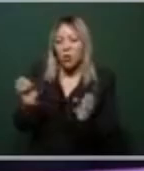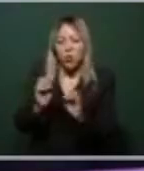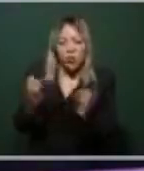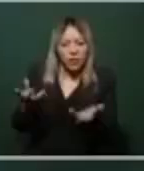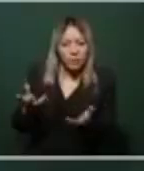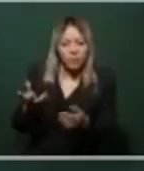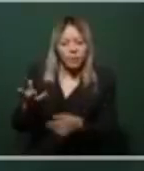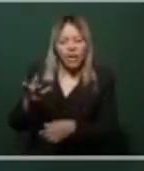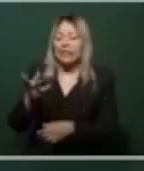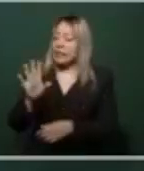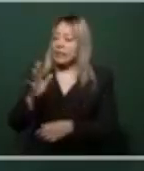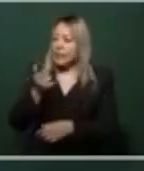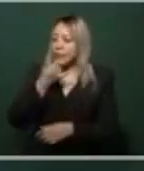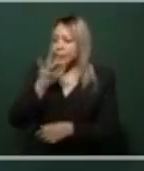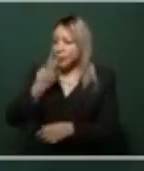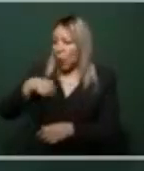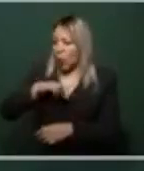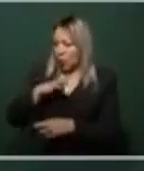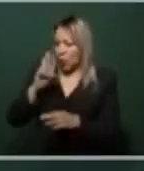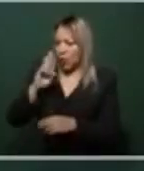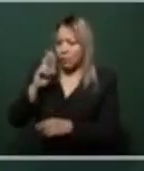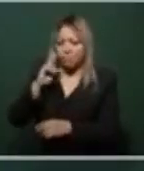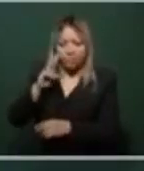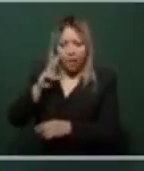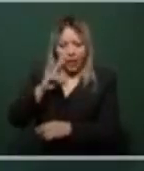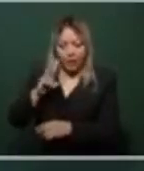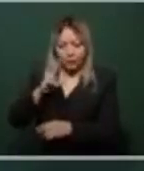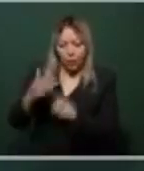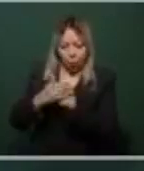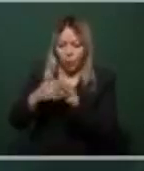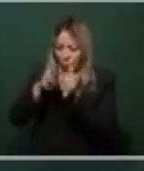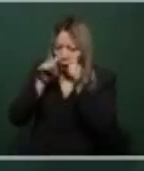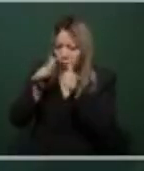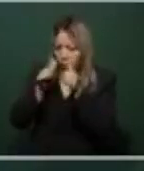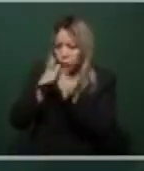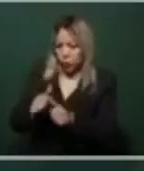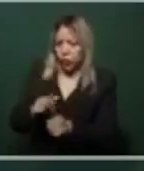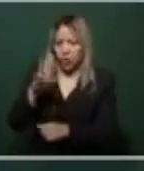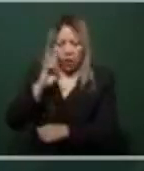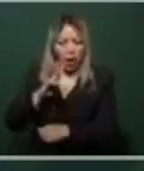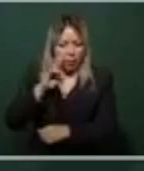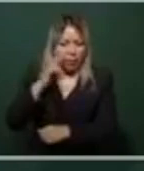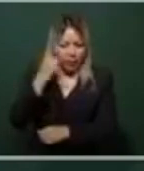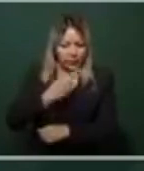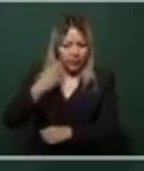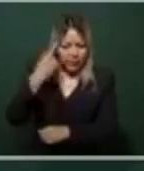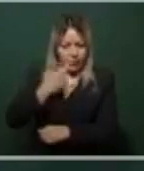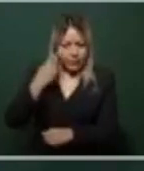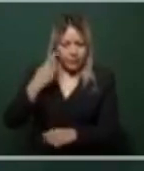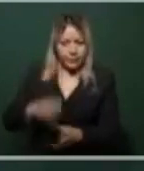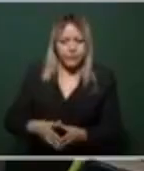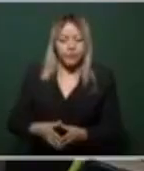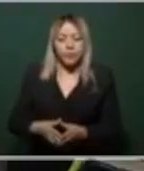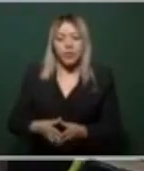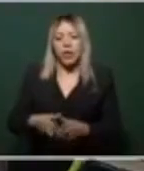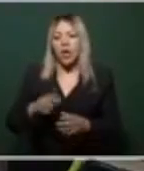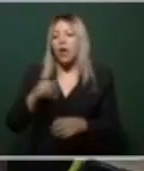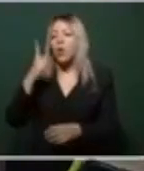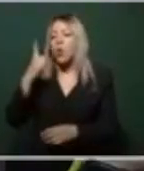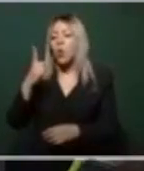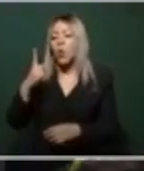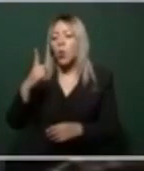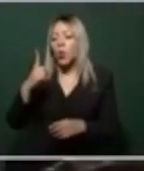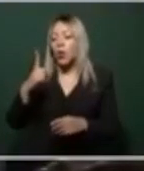Lo vamos a ver, eso, lo vamos a ver, vamos a revisar. Bueno, uno nacional